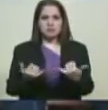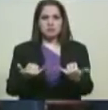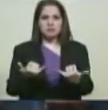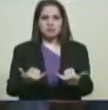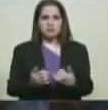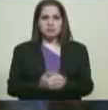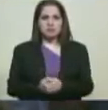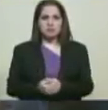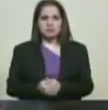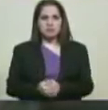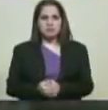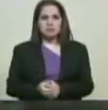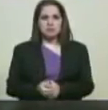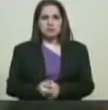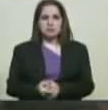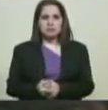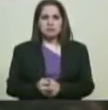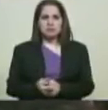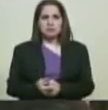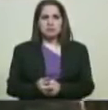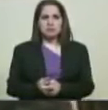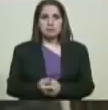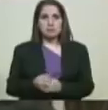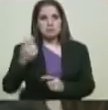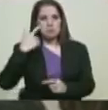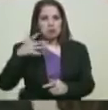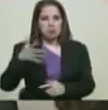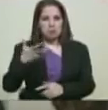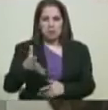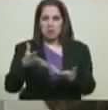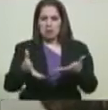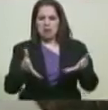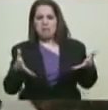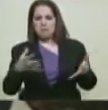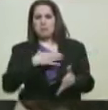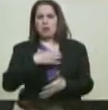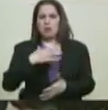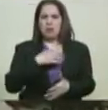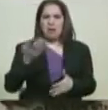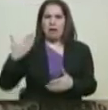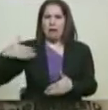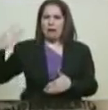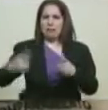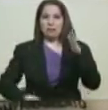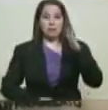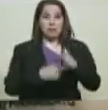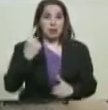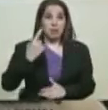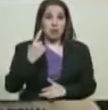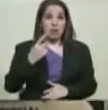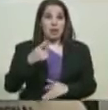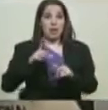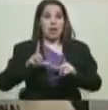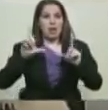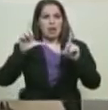Más o menos. Estuvieron a punto de quedar campeones por primera vez, un equipo en la Liga Española,